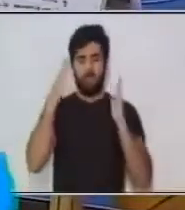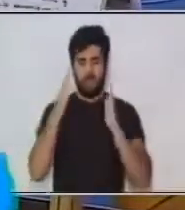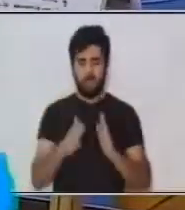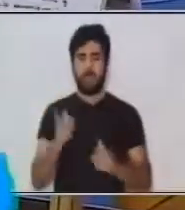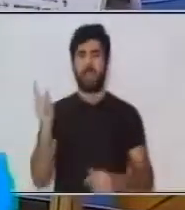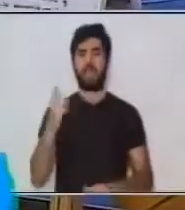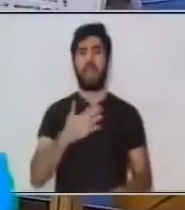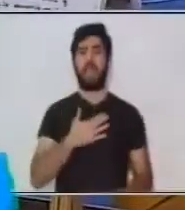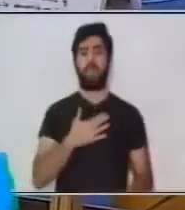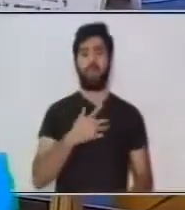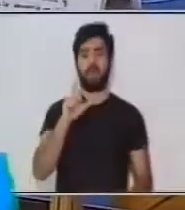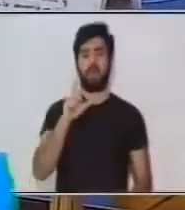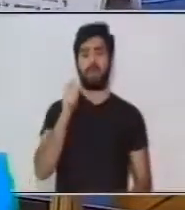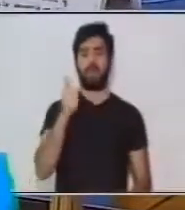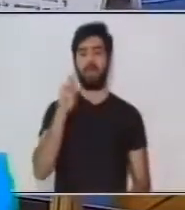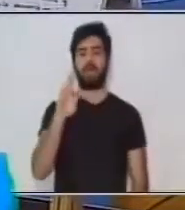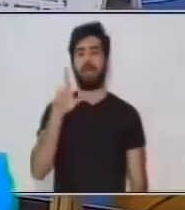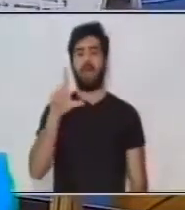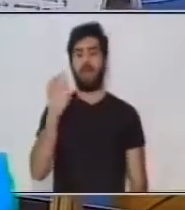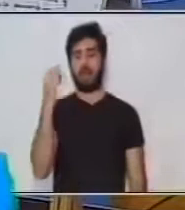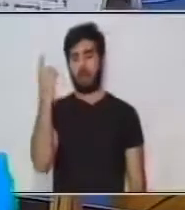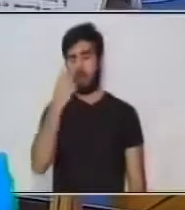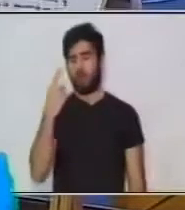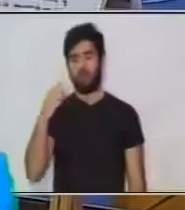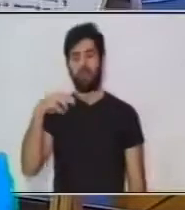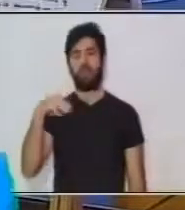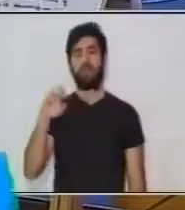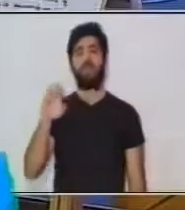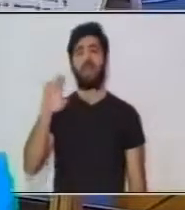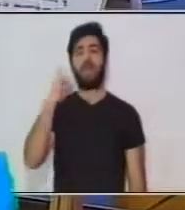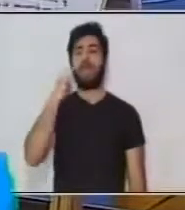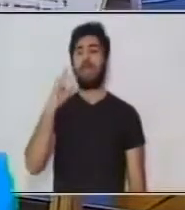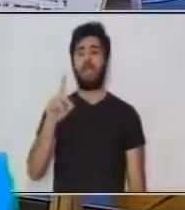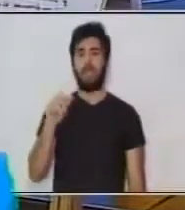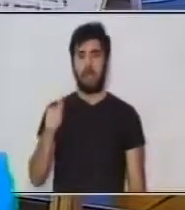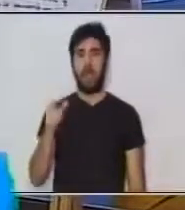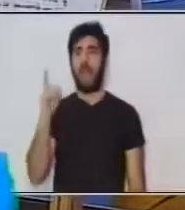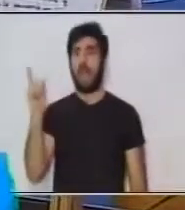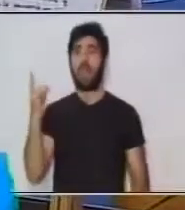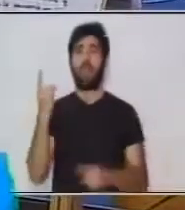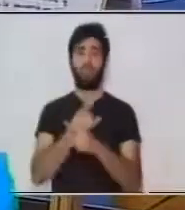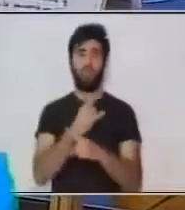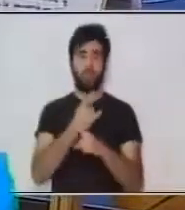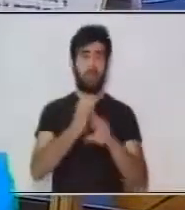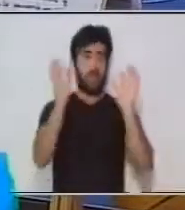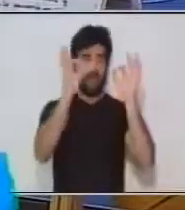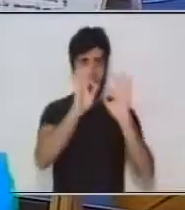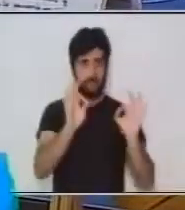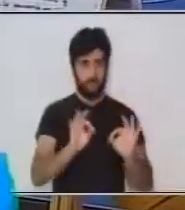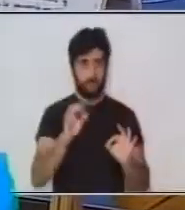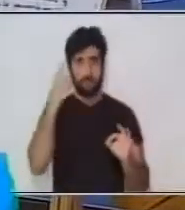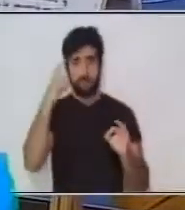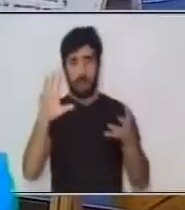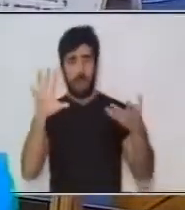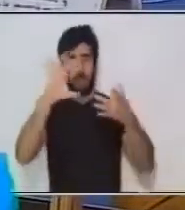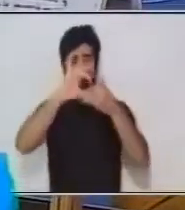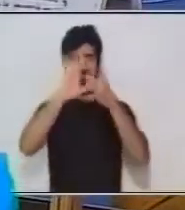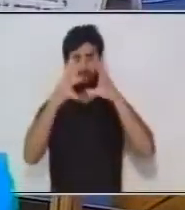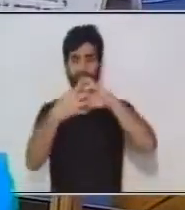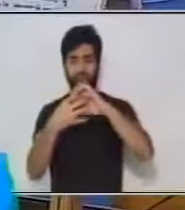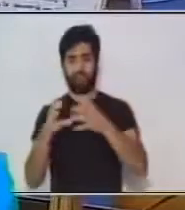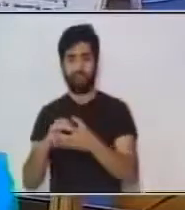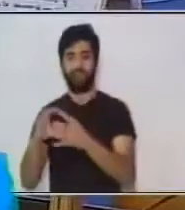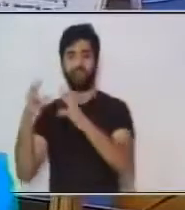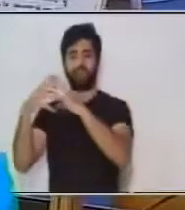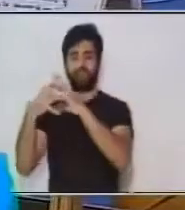guatemalteco Carlos Mérida. Él tiene obras abstractas y utiliza la geometría en sus obras de arte.